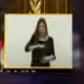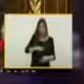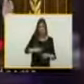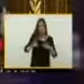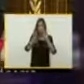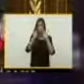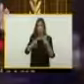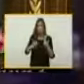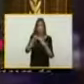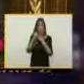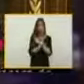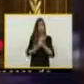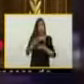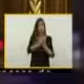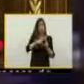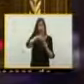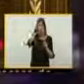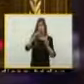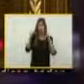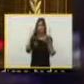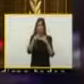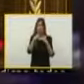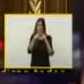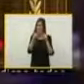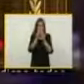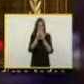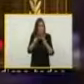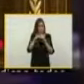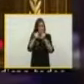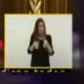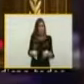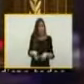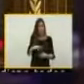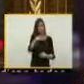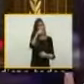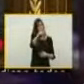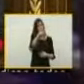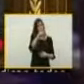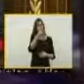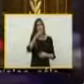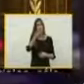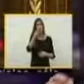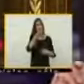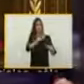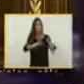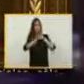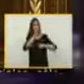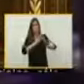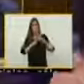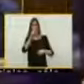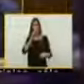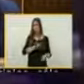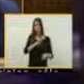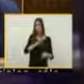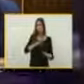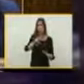presencia lexítima no Parlamento Español. Non nos equivoquemos, todos os que están aí teñen dereito a defender as súas posicións. O único goberno que ten a